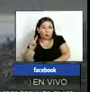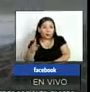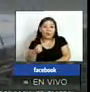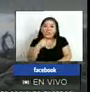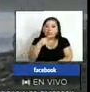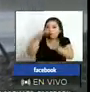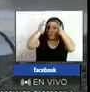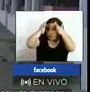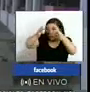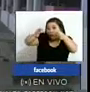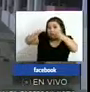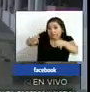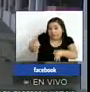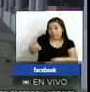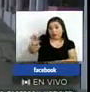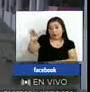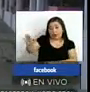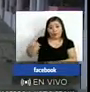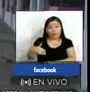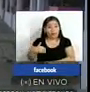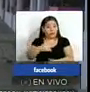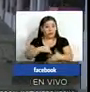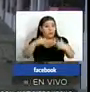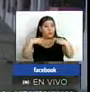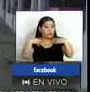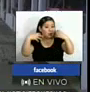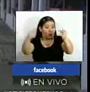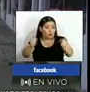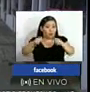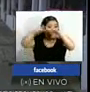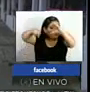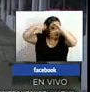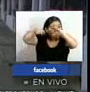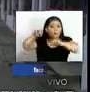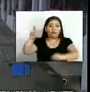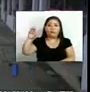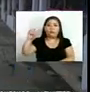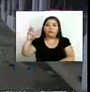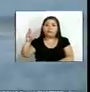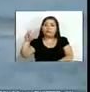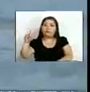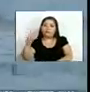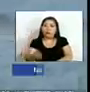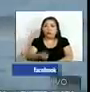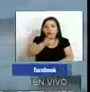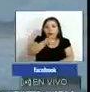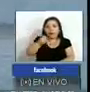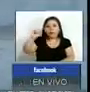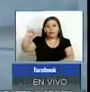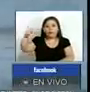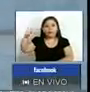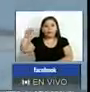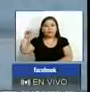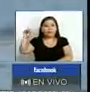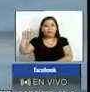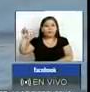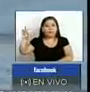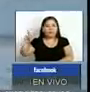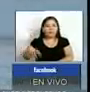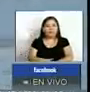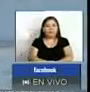última palabra la tiene el Ministerio de Salud. Con imágenes de Roberto Martínez, Inmar Batres, Noticiero